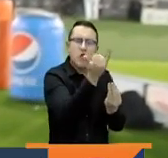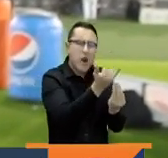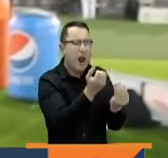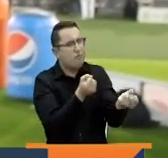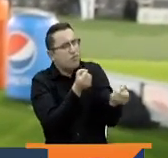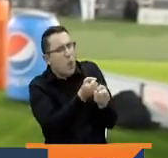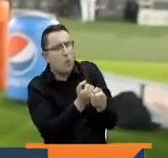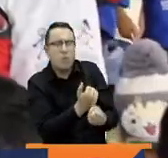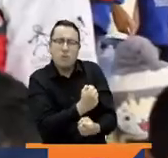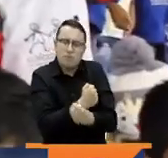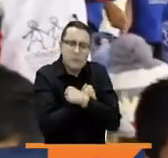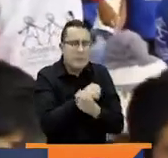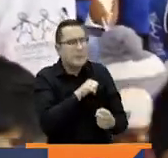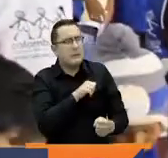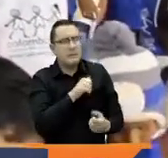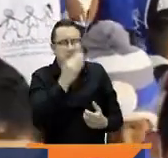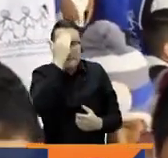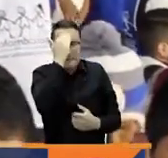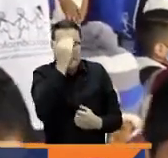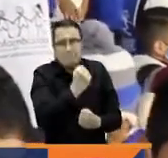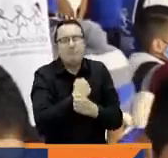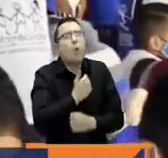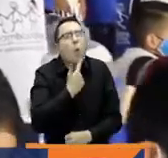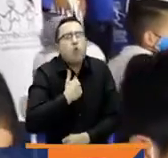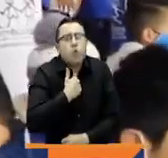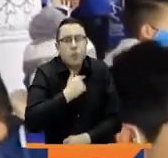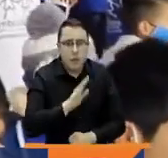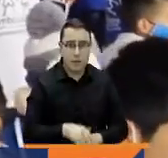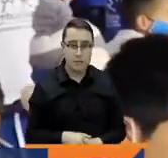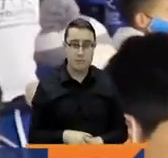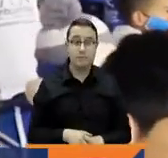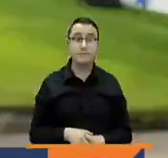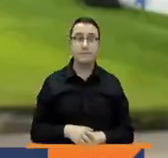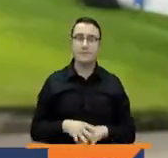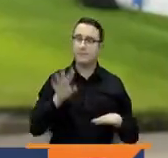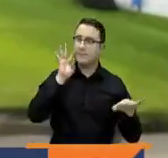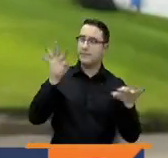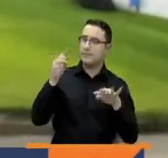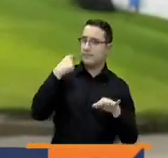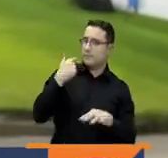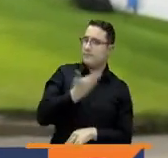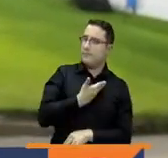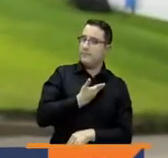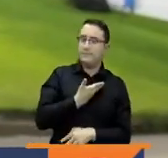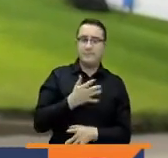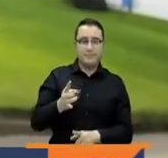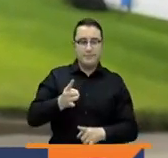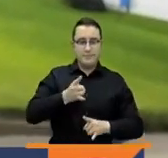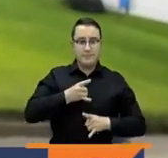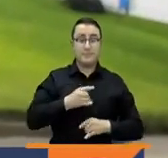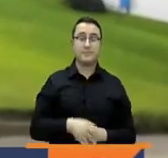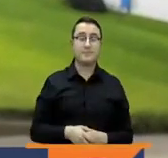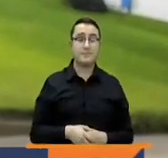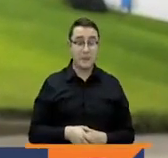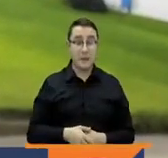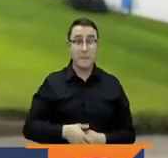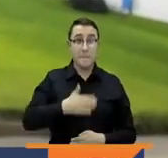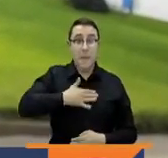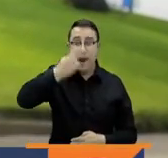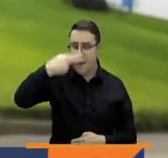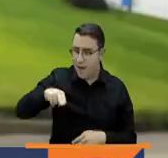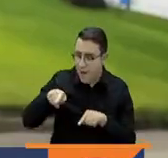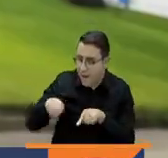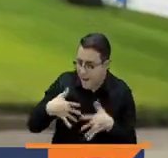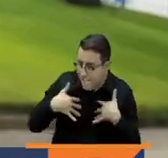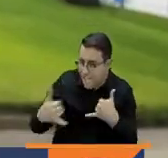uno también le gusta. Y la felicidad de los hijos es la satisfacción de los padres. Para mi hijo es maravilloso y si mis hijos están felices, para mí